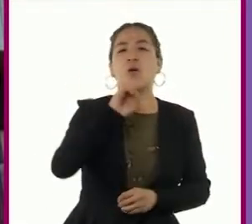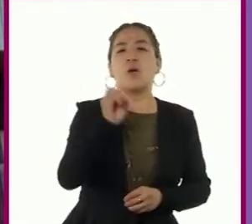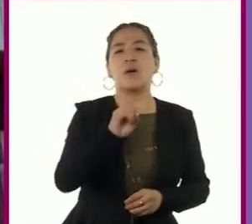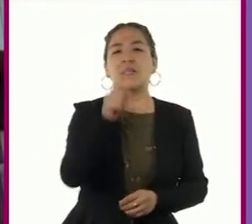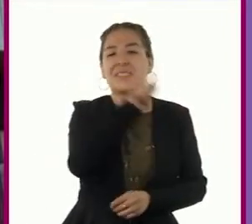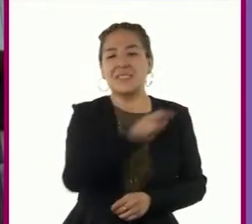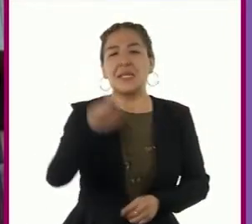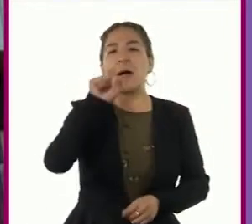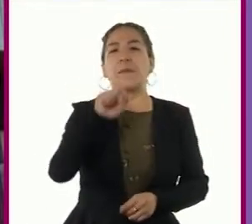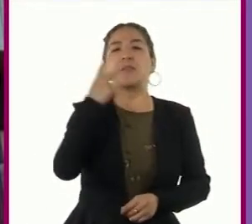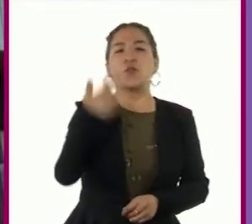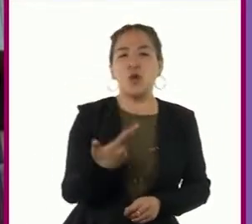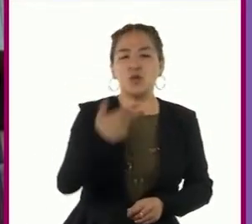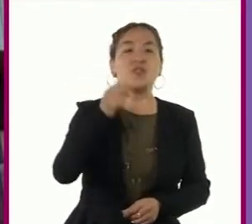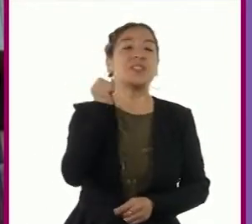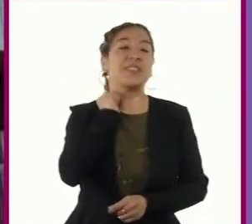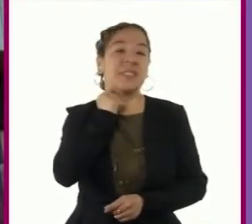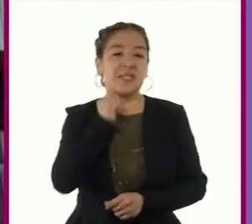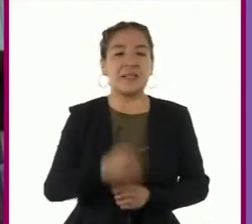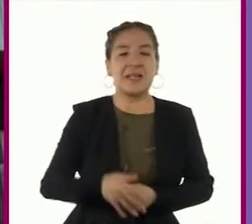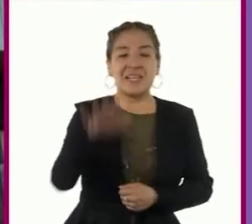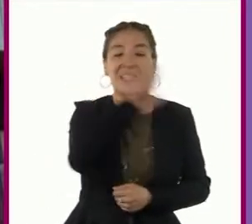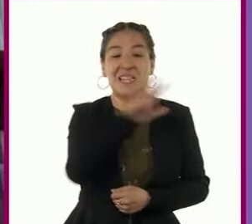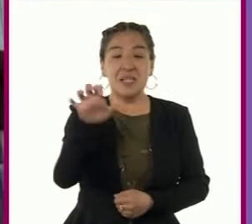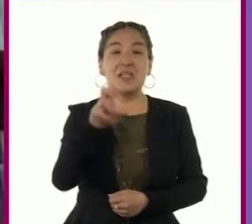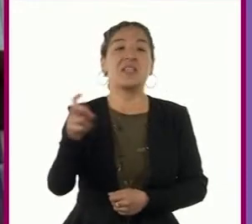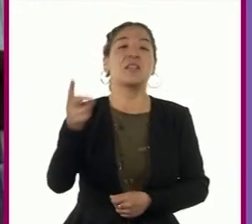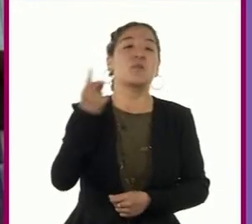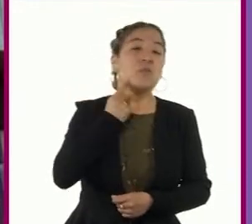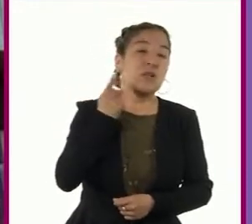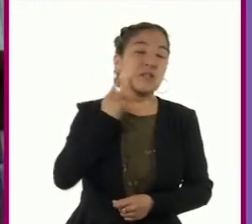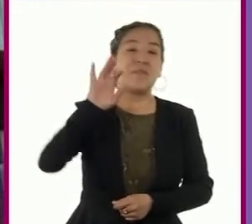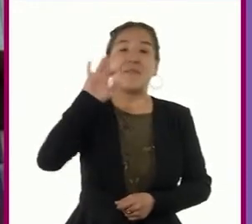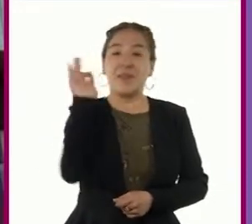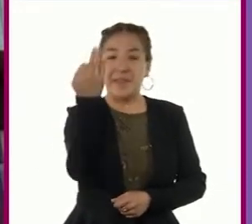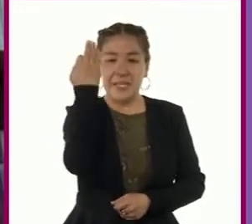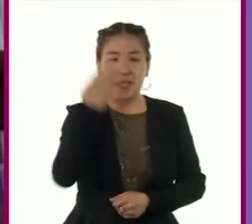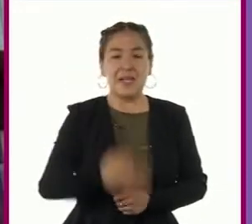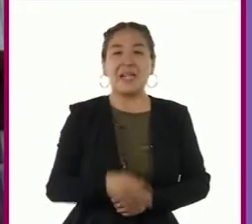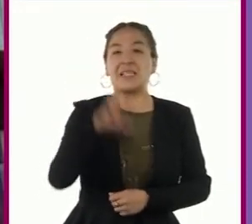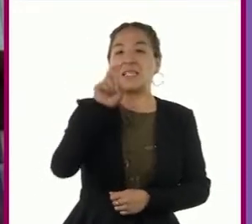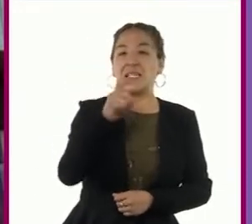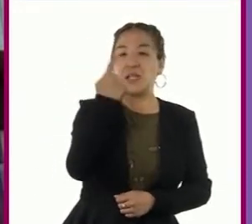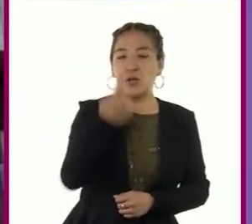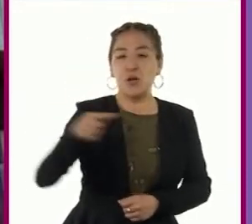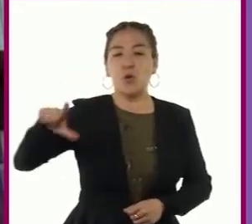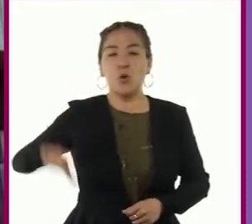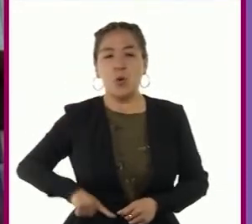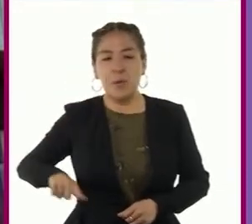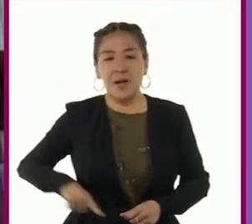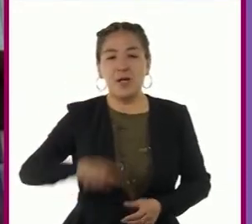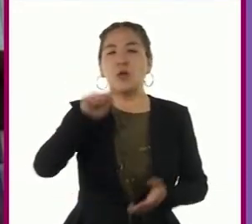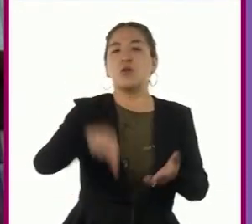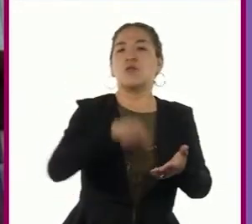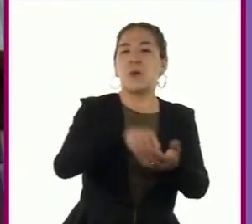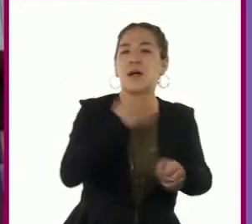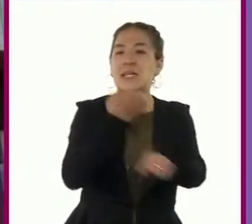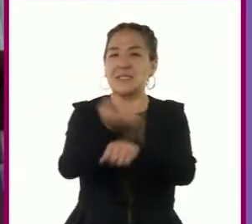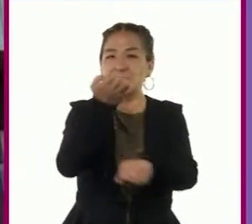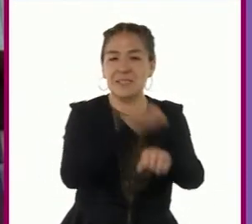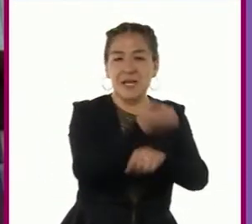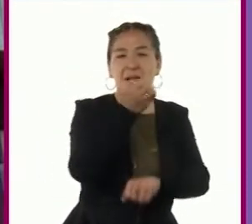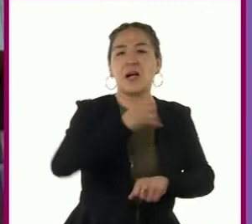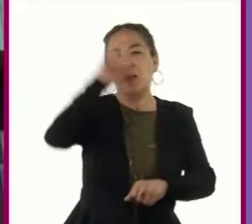128 senadurías, a las 500 diputaciones federales, a las 31 gubernaturas de los estados, a